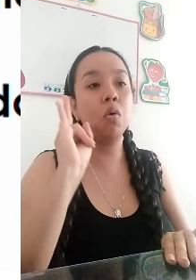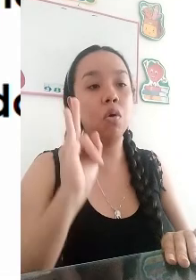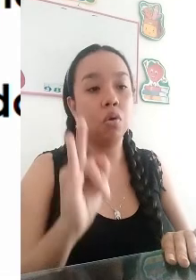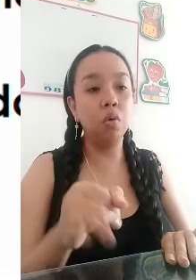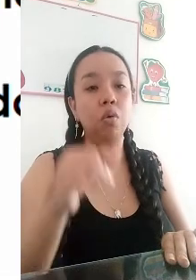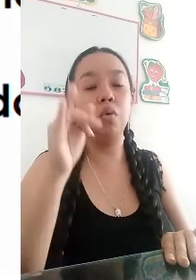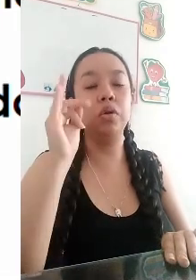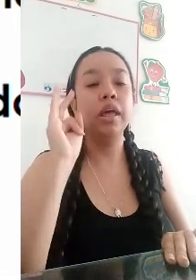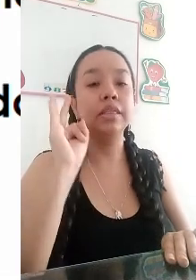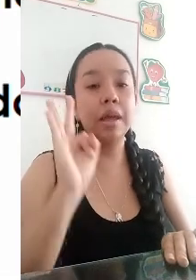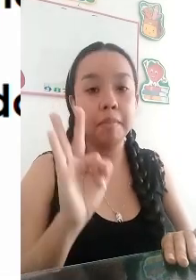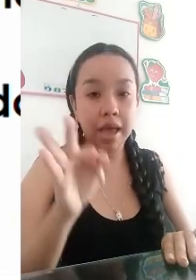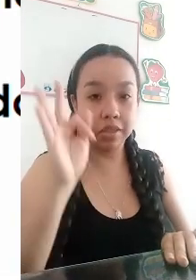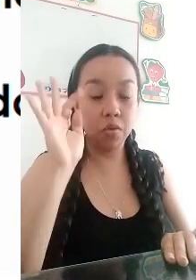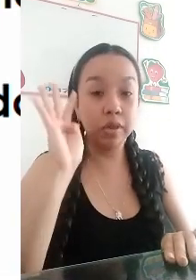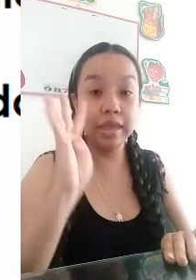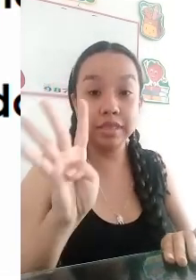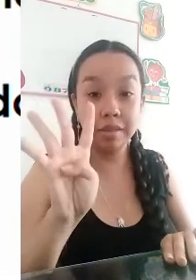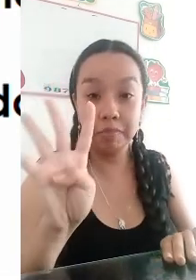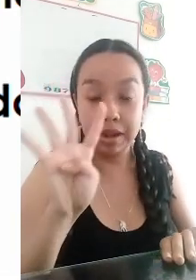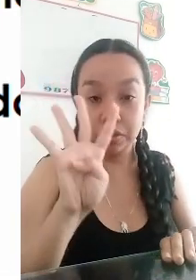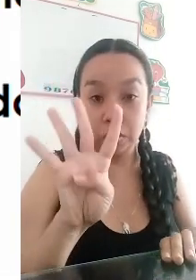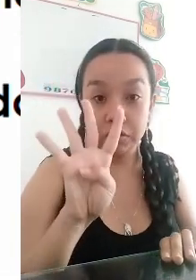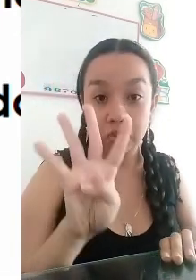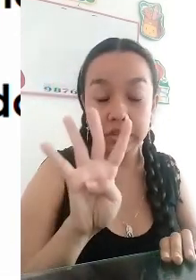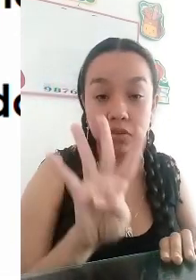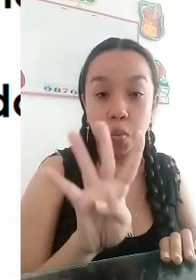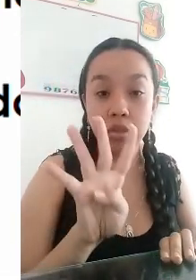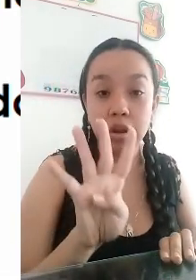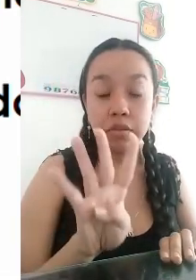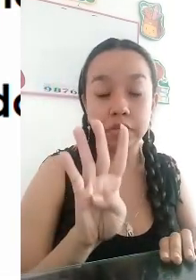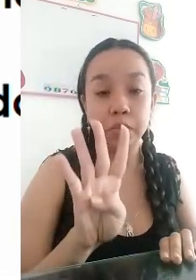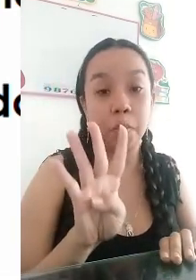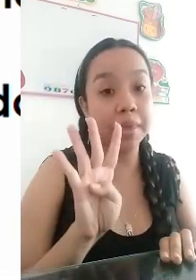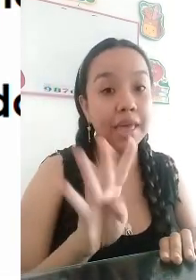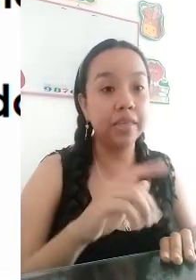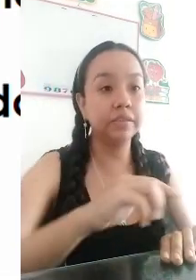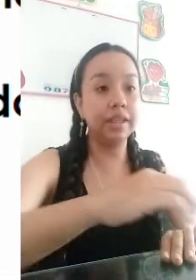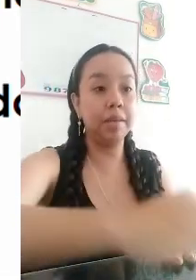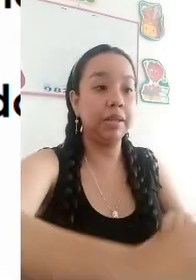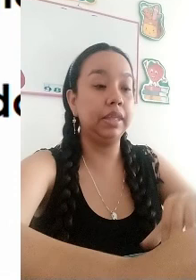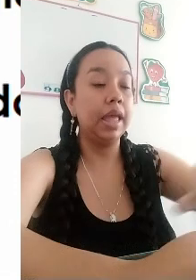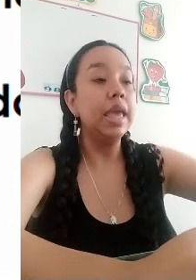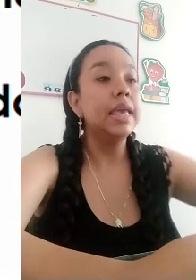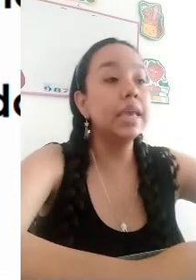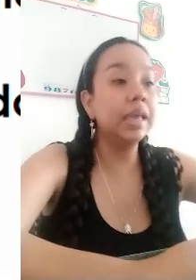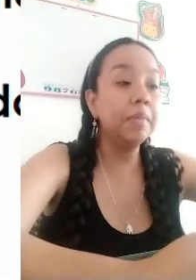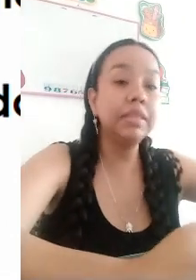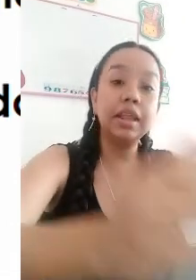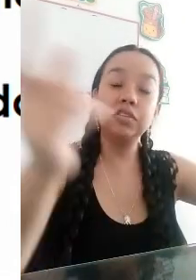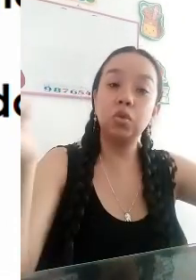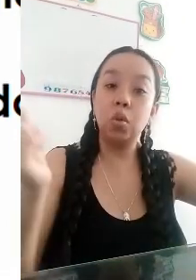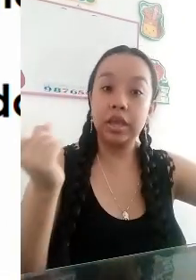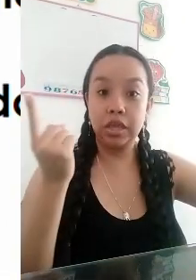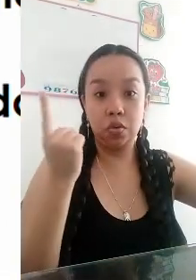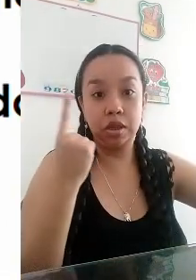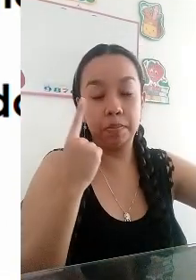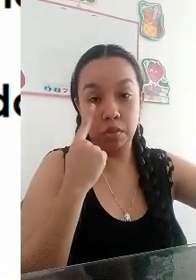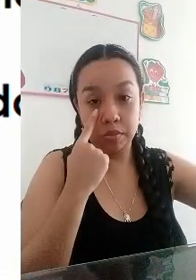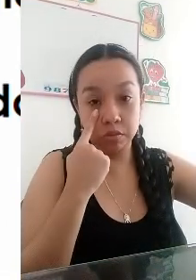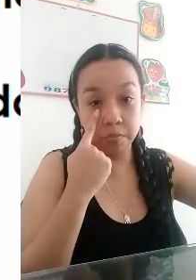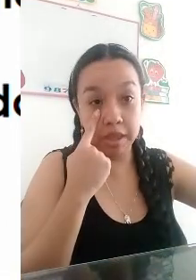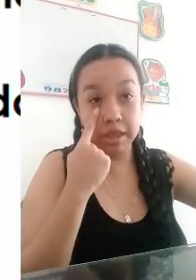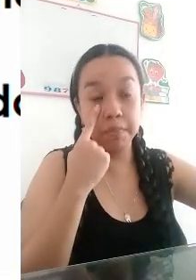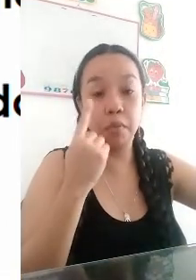forma, color, tamaño y temperatura. Son esas cuatro las propiedades de la materia. ¿Y qué materia es todo aquello